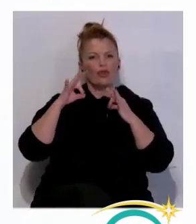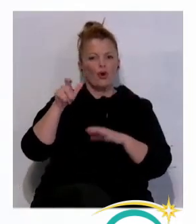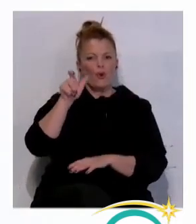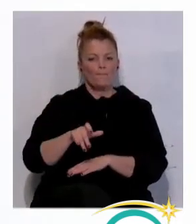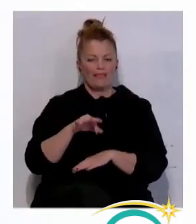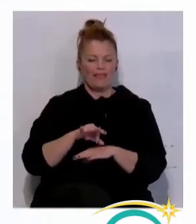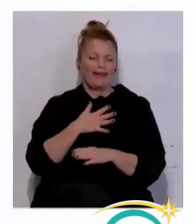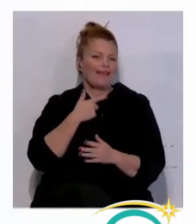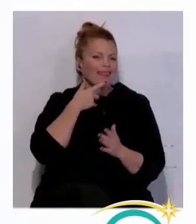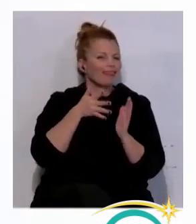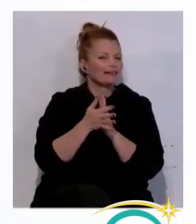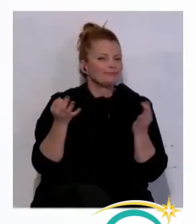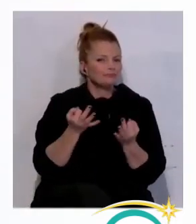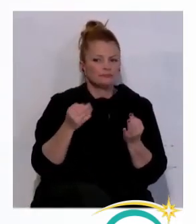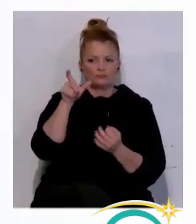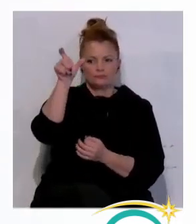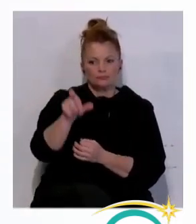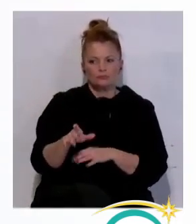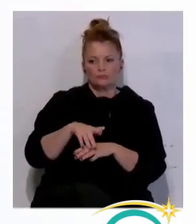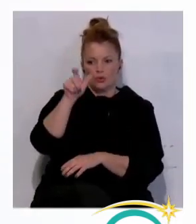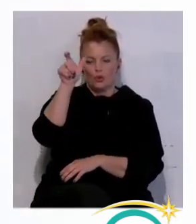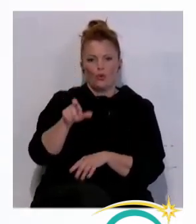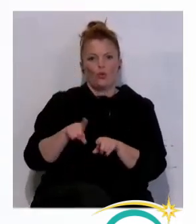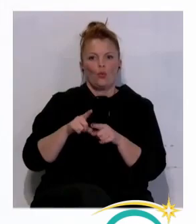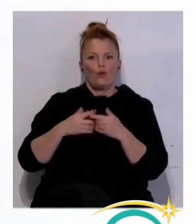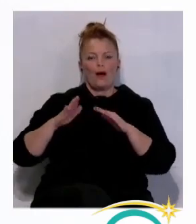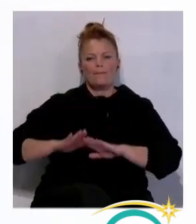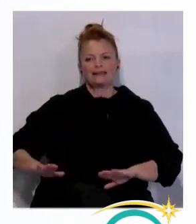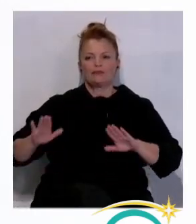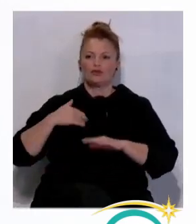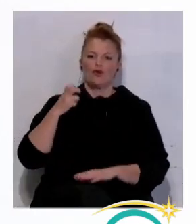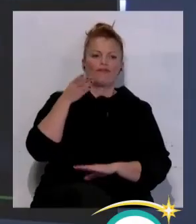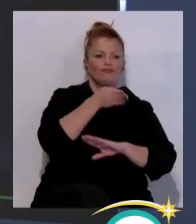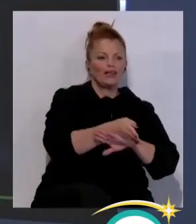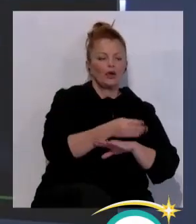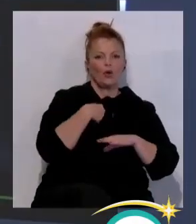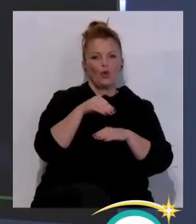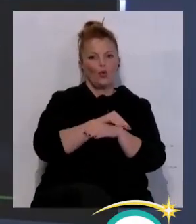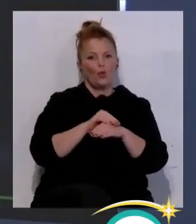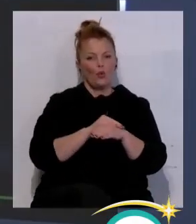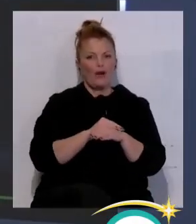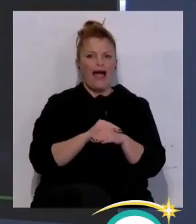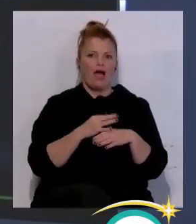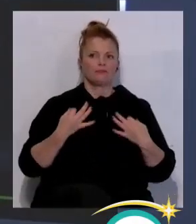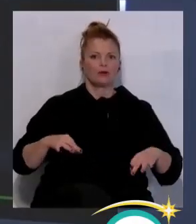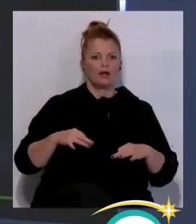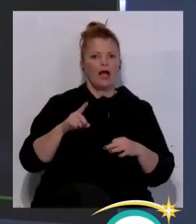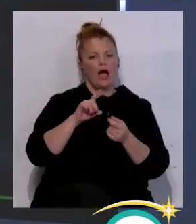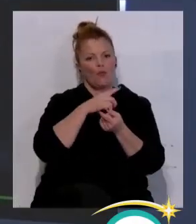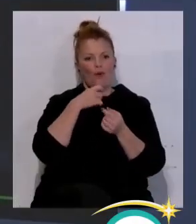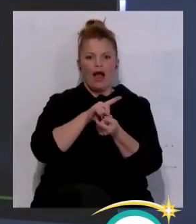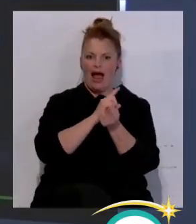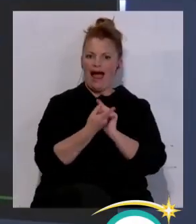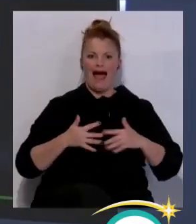decir, el paciente lo convertimos en un ser pasivo, vengo a curarme al hospital, a un ser activo. Es decir, es tan importante lo que